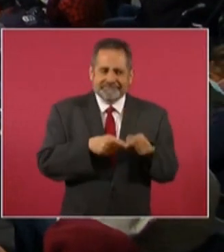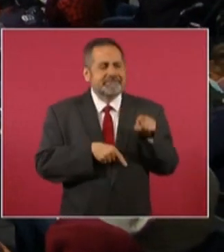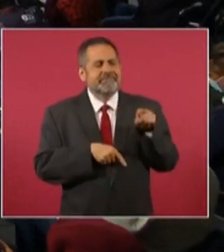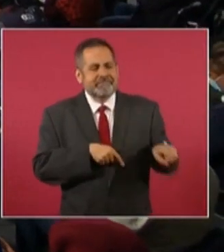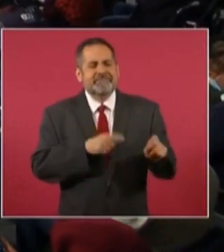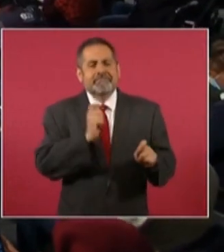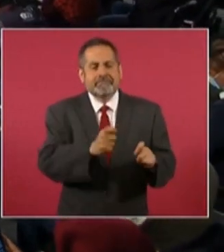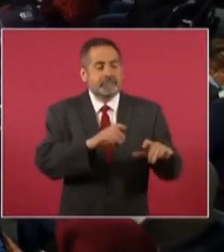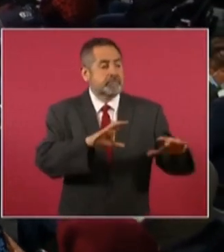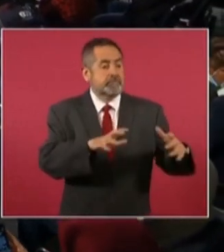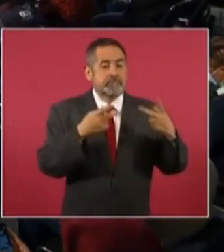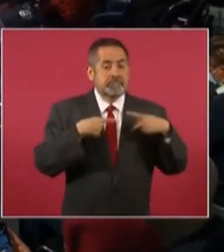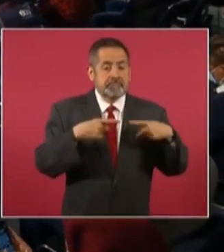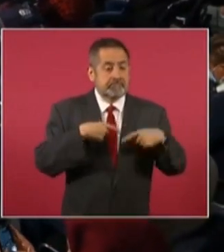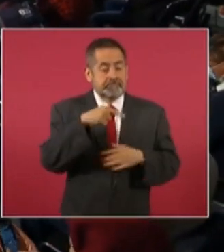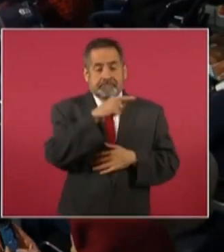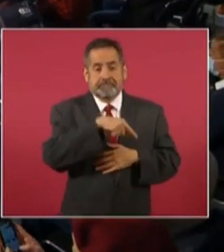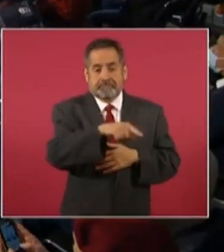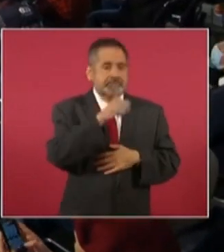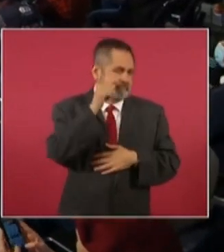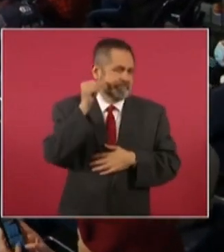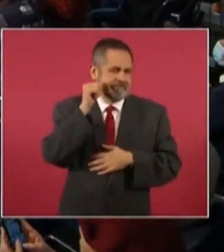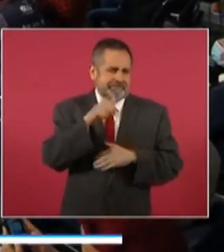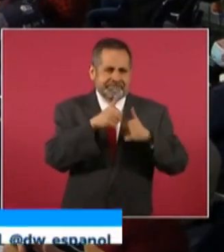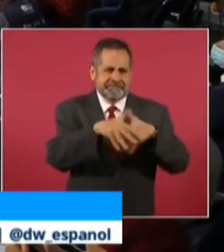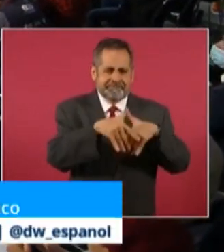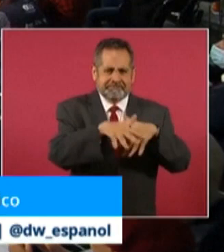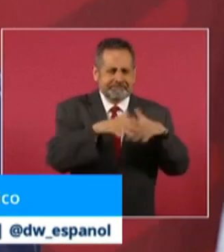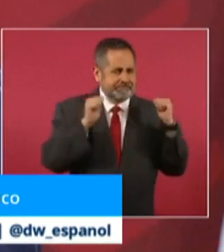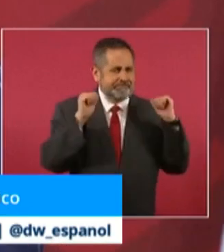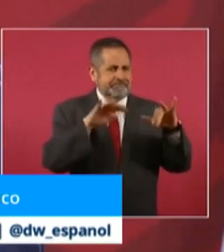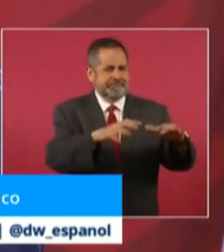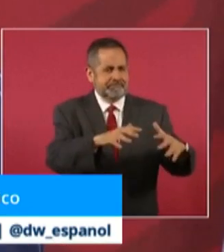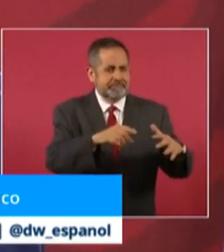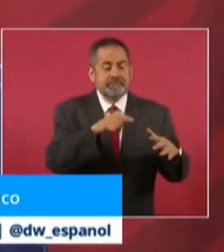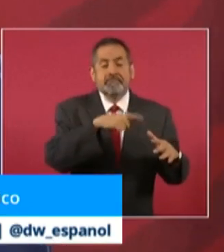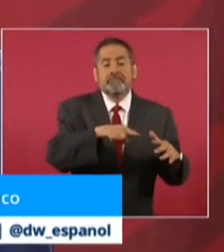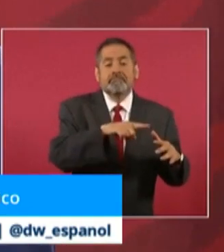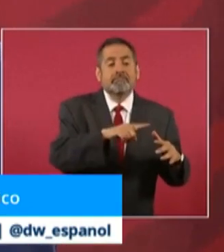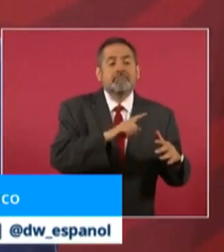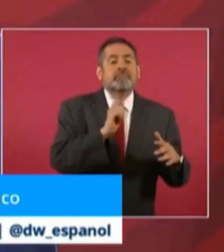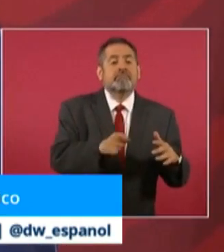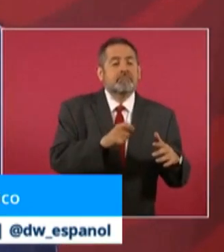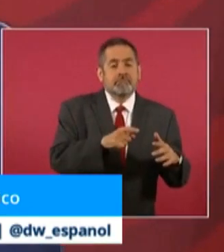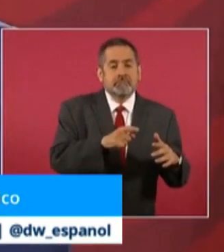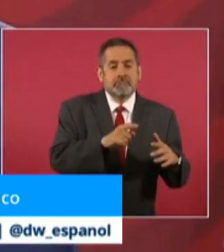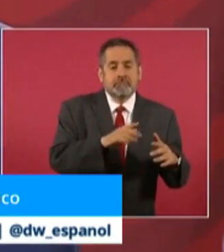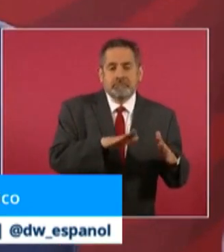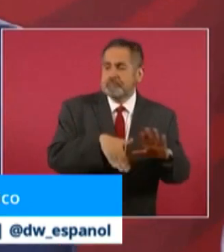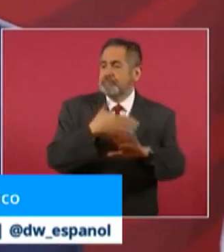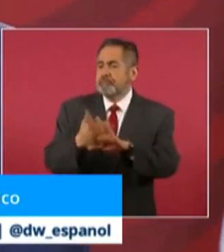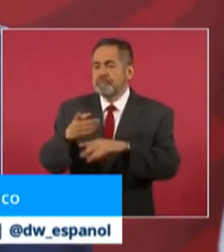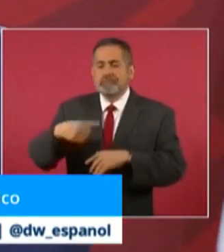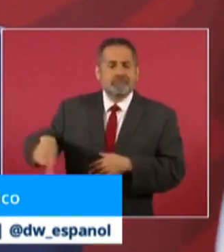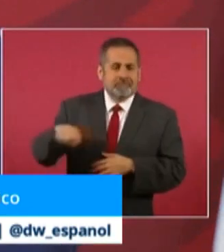Los que se manifestaron ayer lo hicieron en contra de la transformación